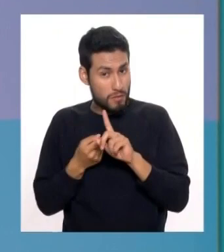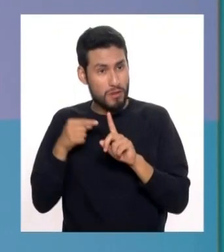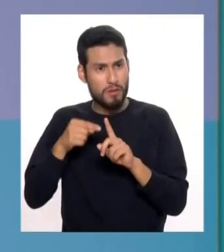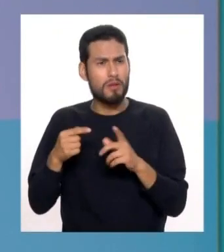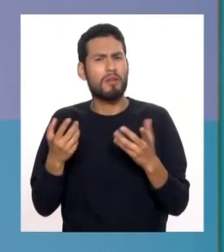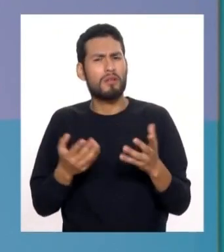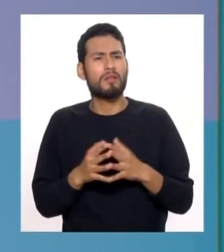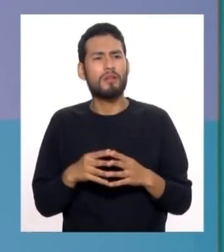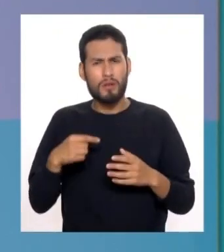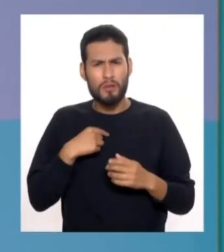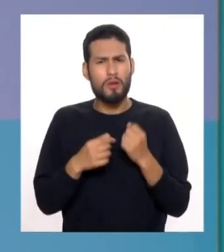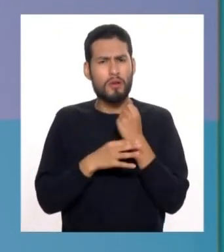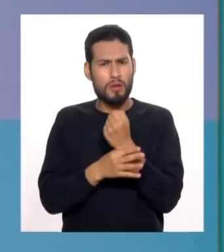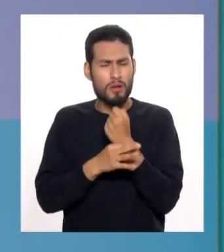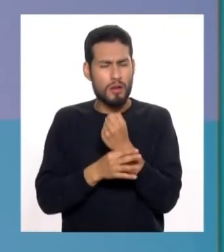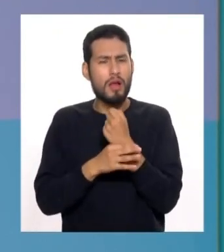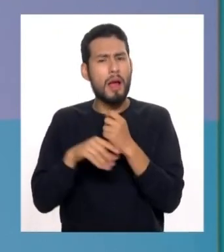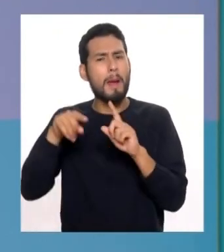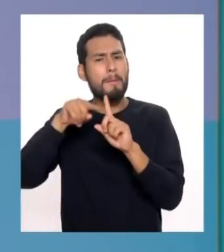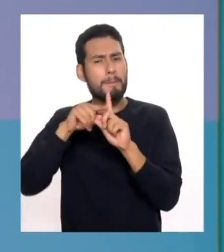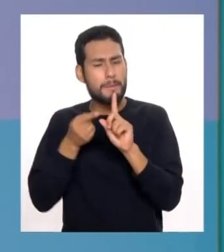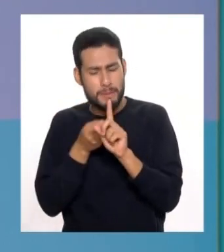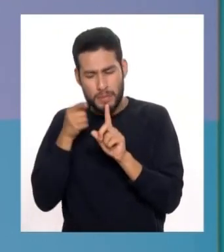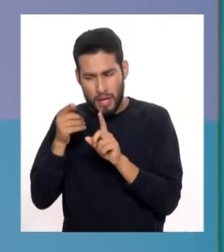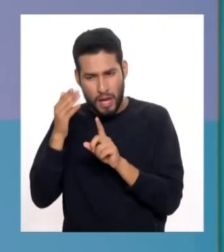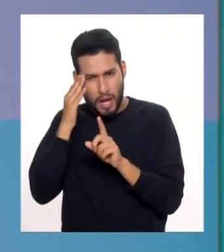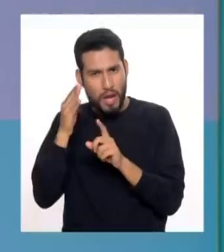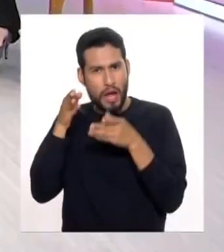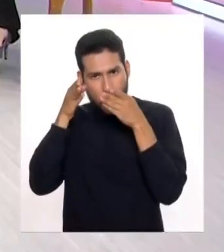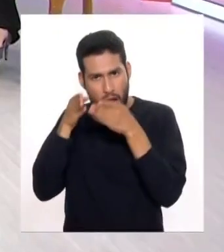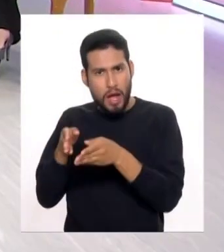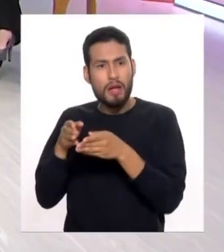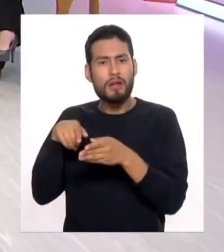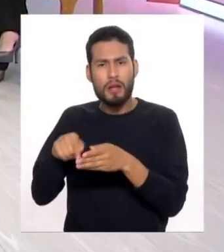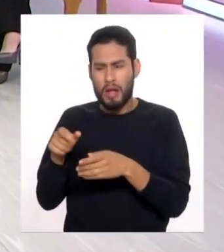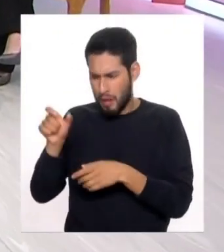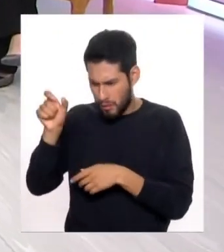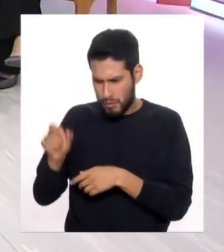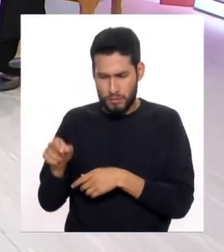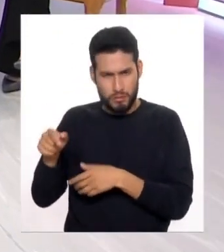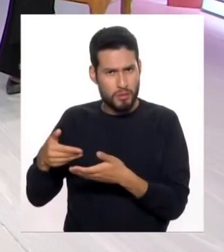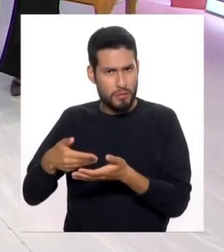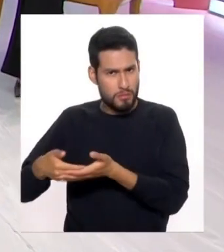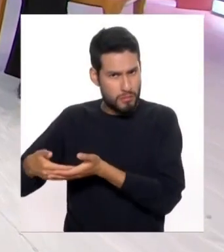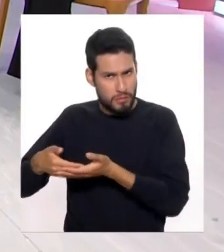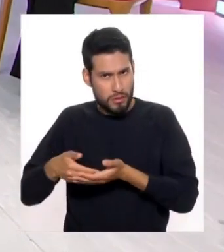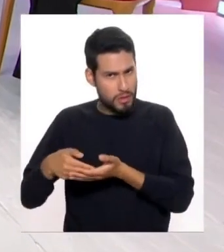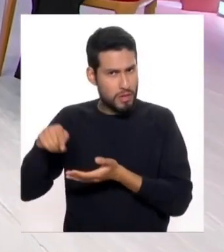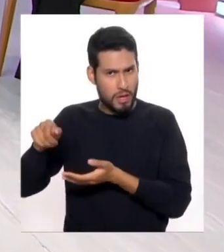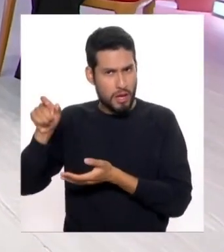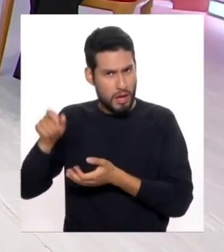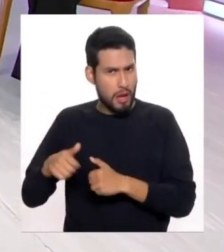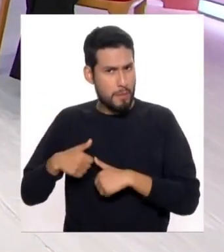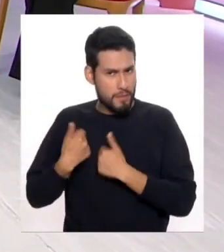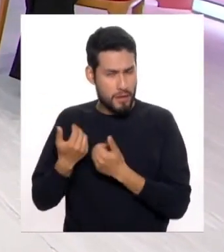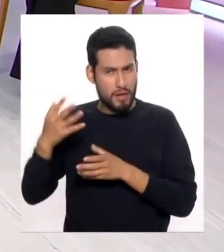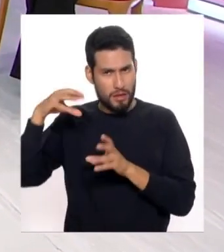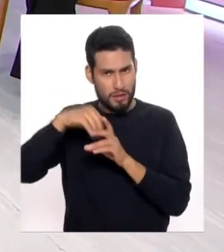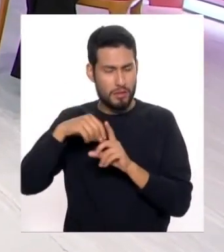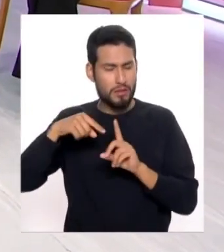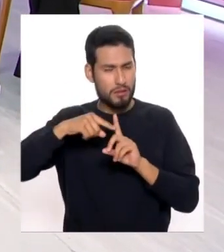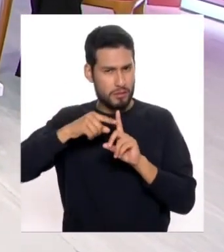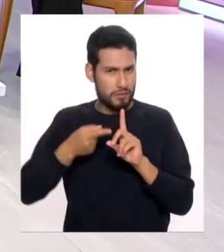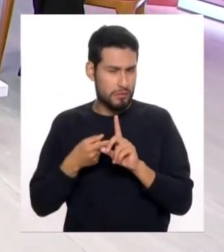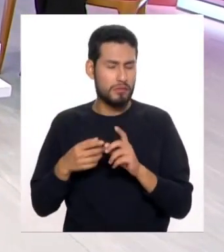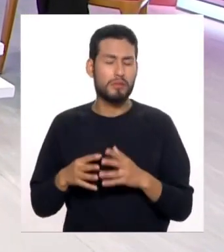cierta parte médicos fetales, es decir, vamos a atender a nuestro paciente, que es el feto, dentro del vientre materno.